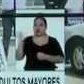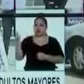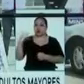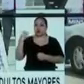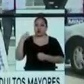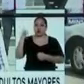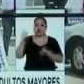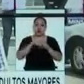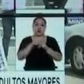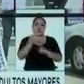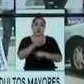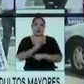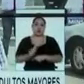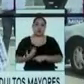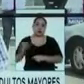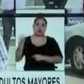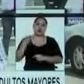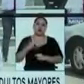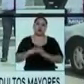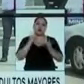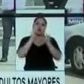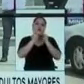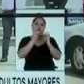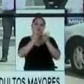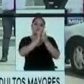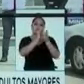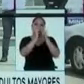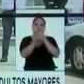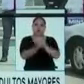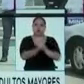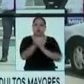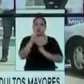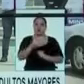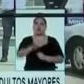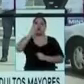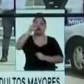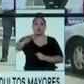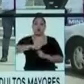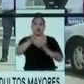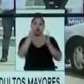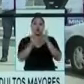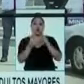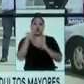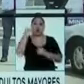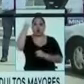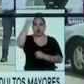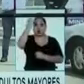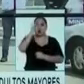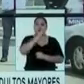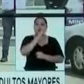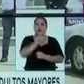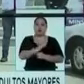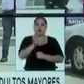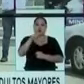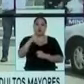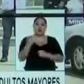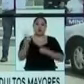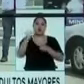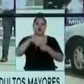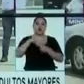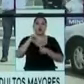a mi familia. Pero la puesta en escena, ¿no? El chalequito. A mí, de verdad, le digo, me